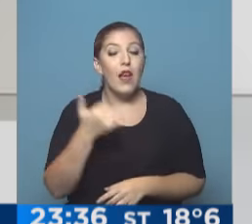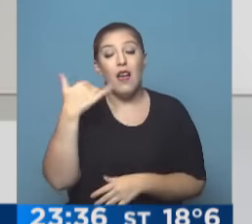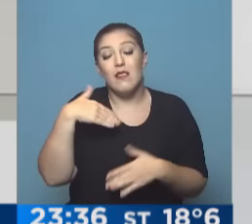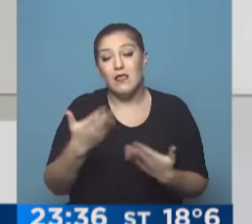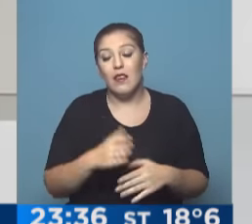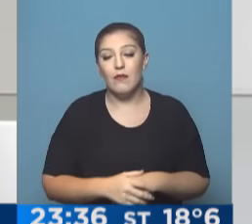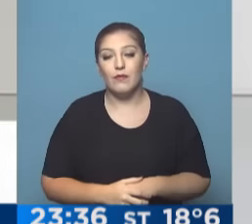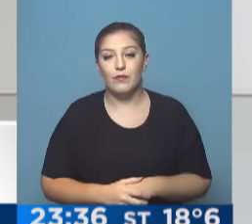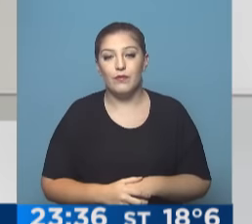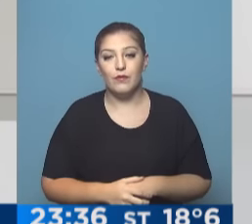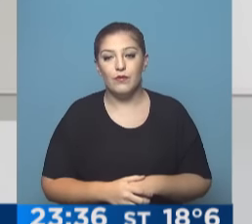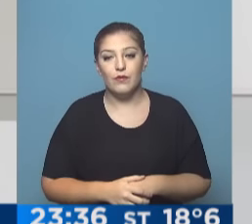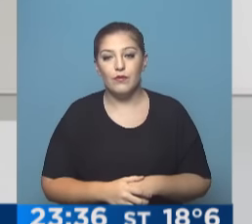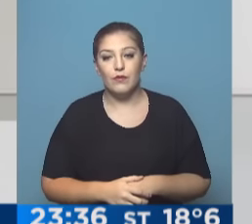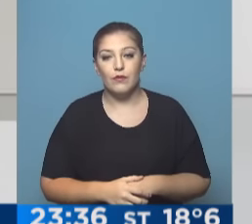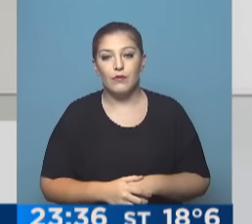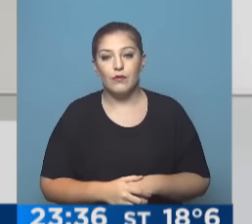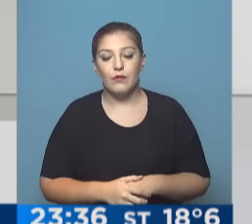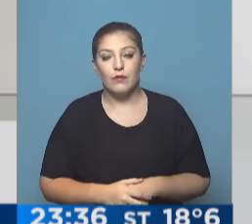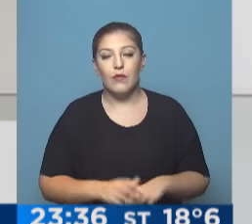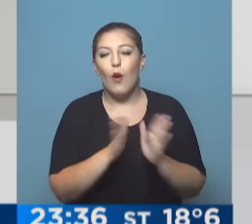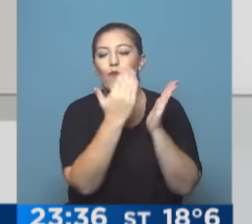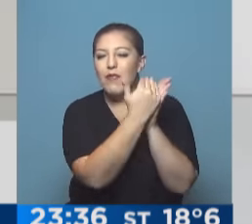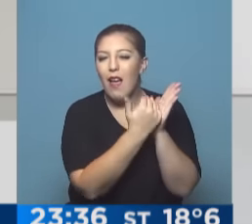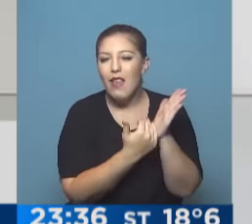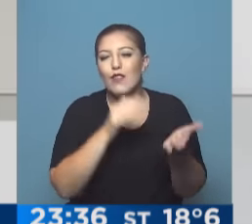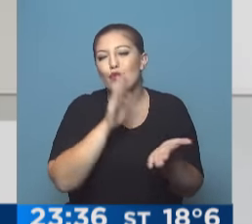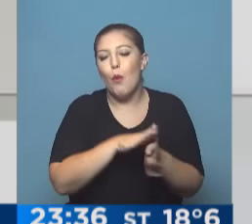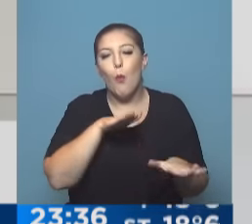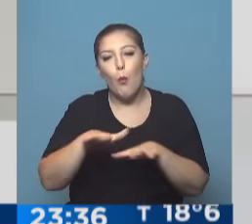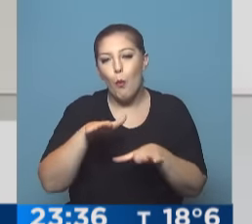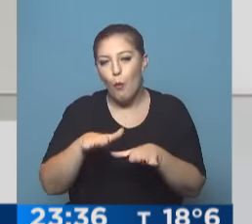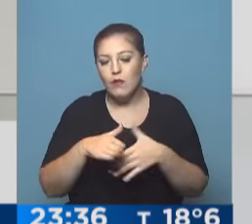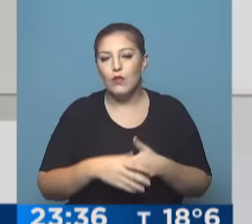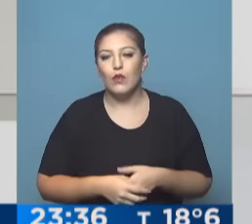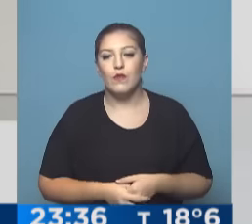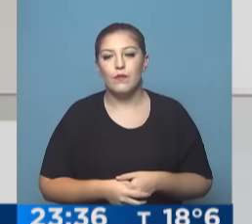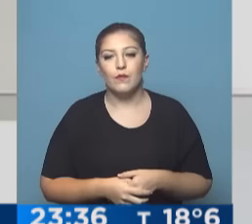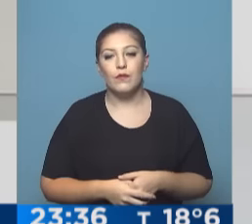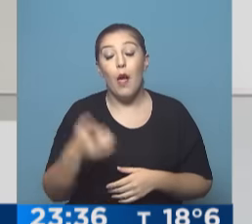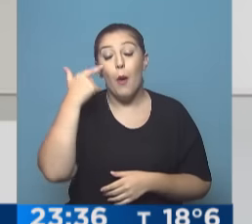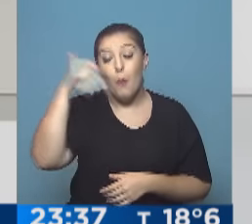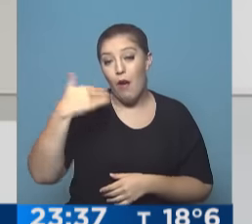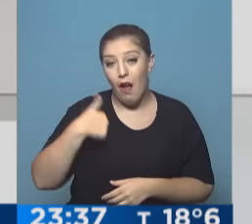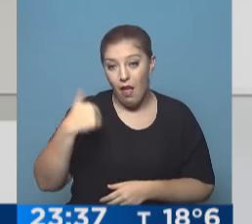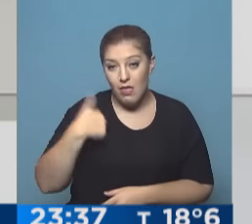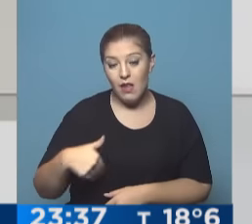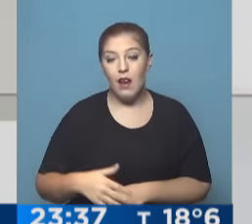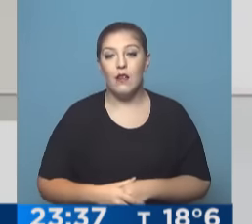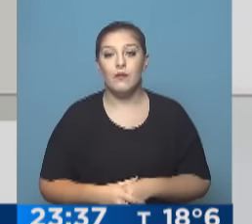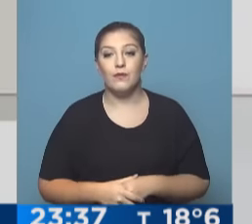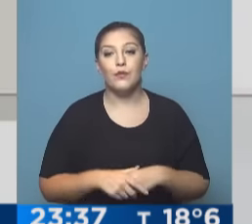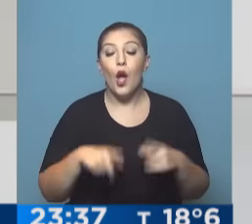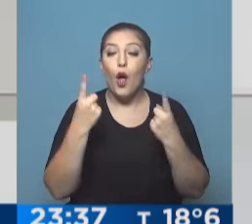recorrimos una una agenda sobre el momento que se vive en la Argentina las